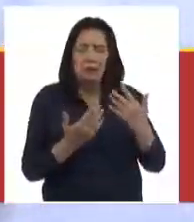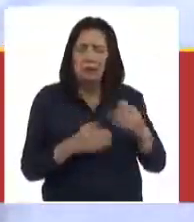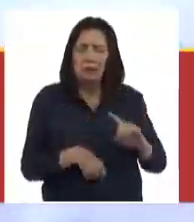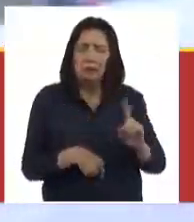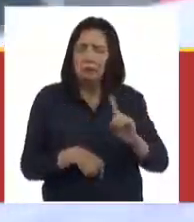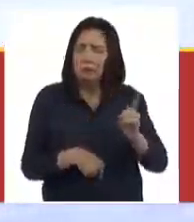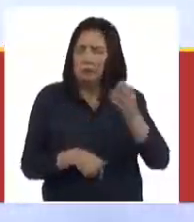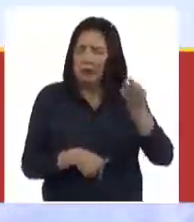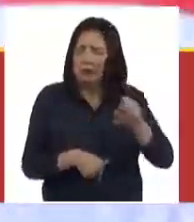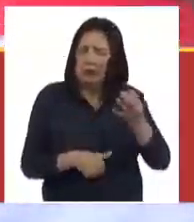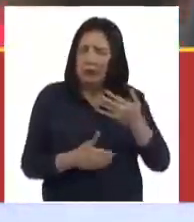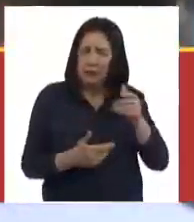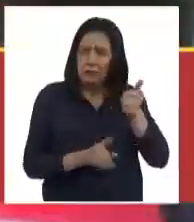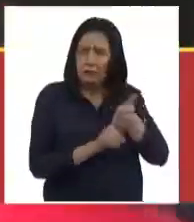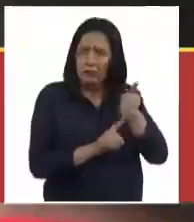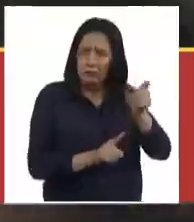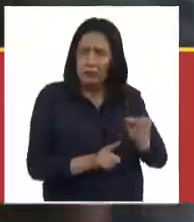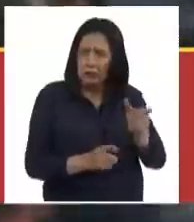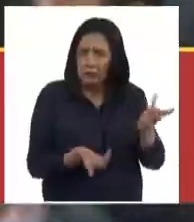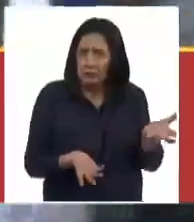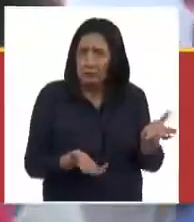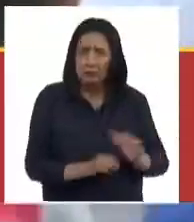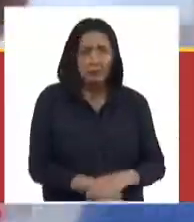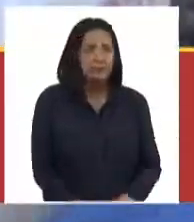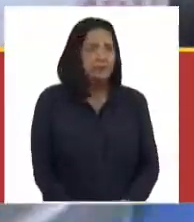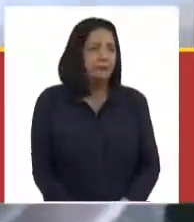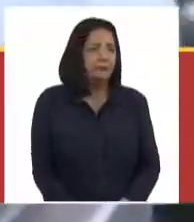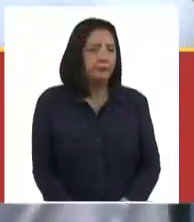cosas inexactas respecto a su persona.